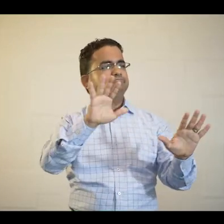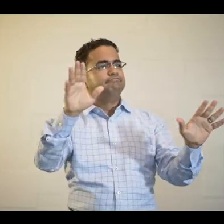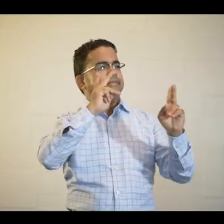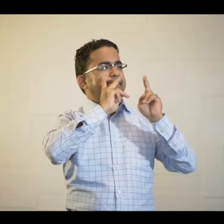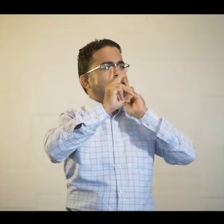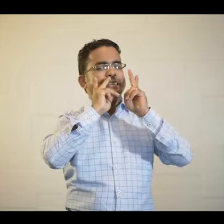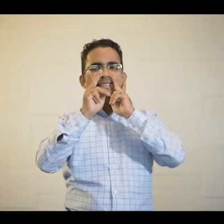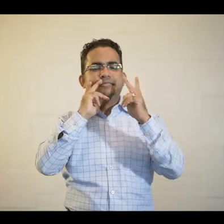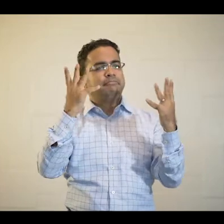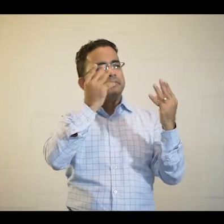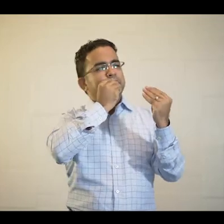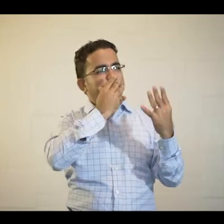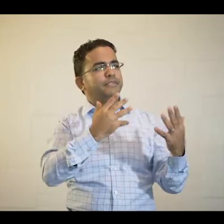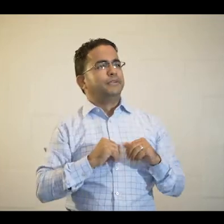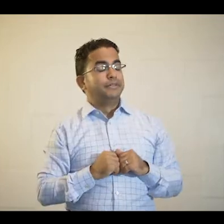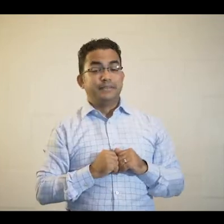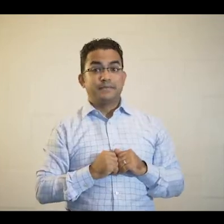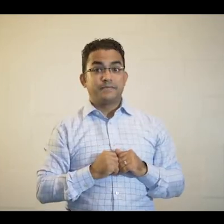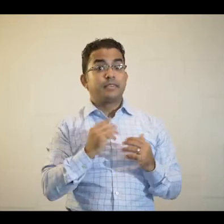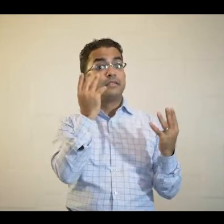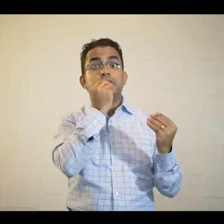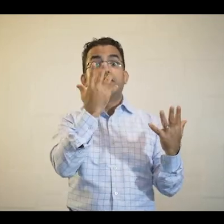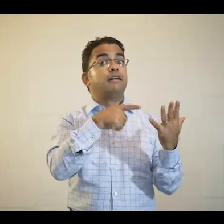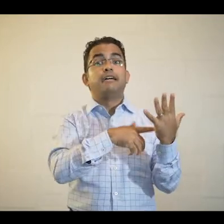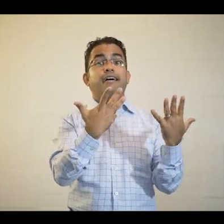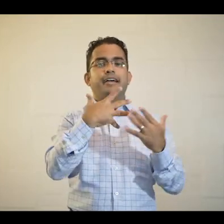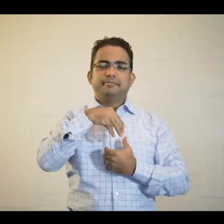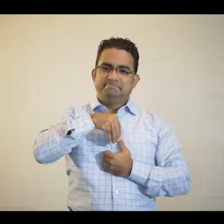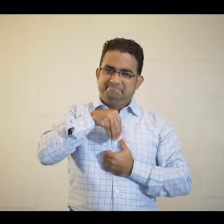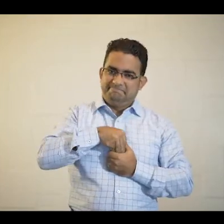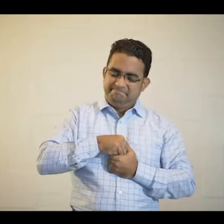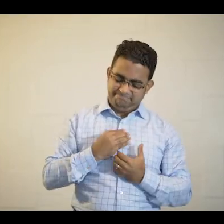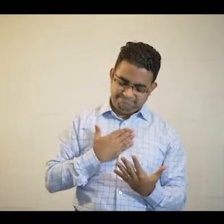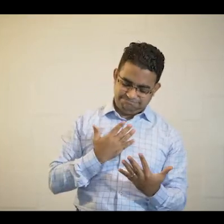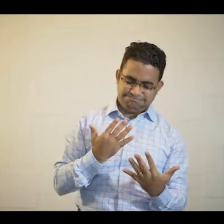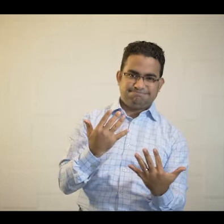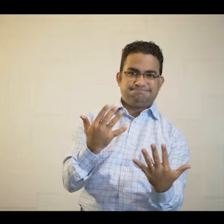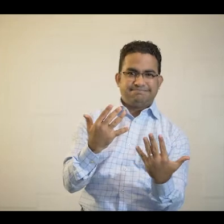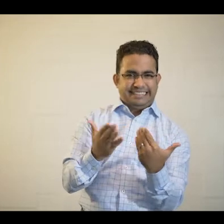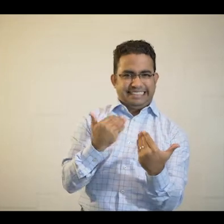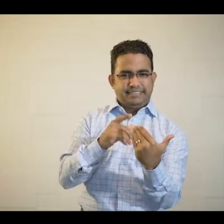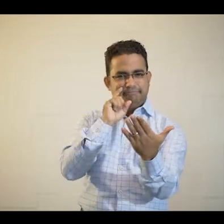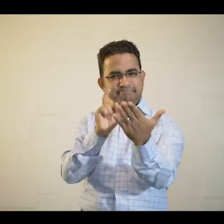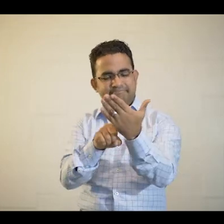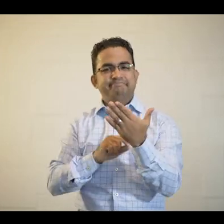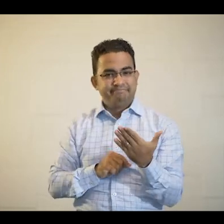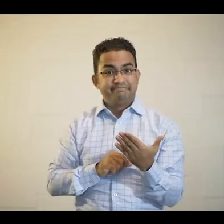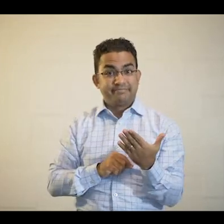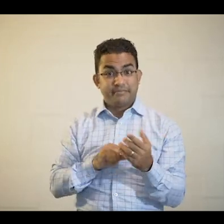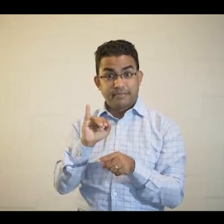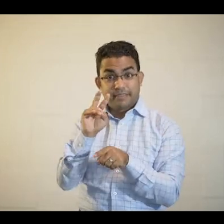Puedo ver la principal belleza. La belleza interior. Y eso es muy fácil de identificar.